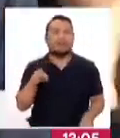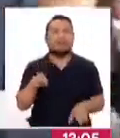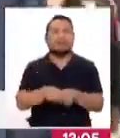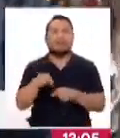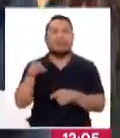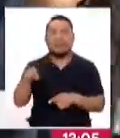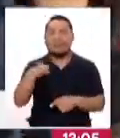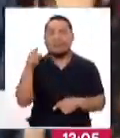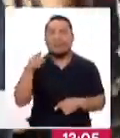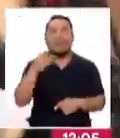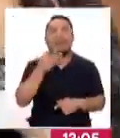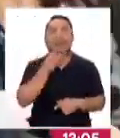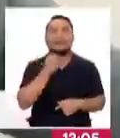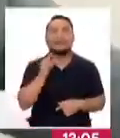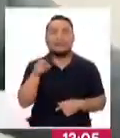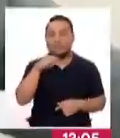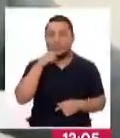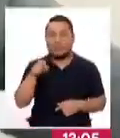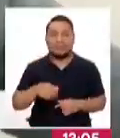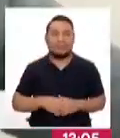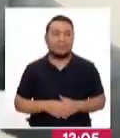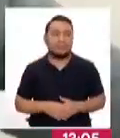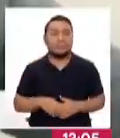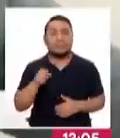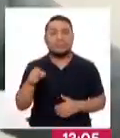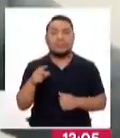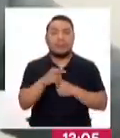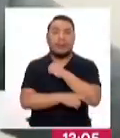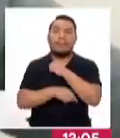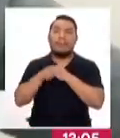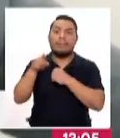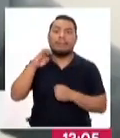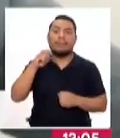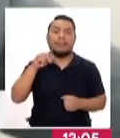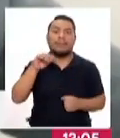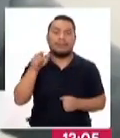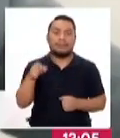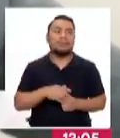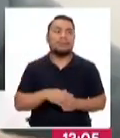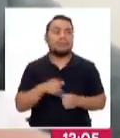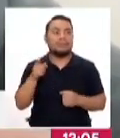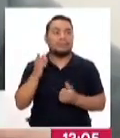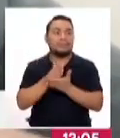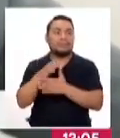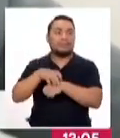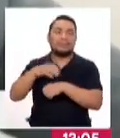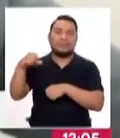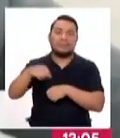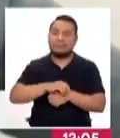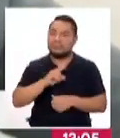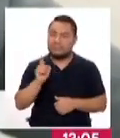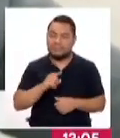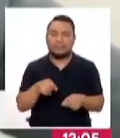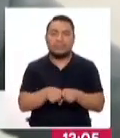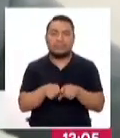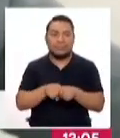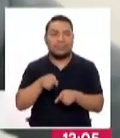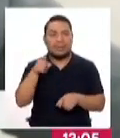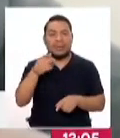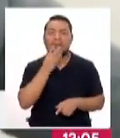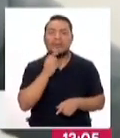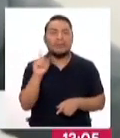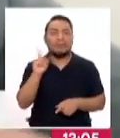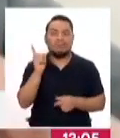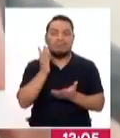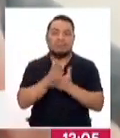belga e israelí Bélgica no extradita sus connacionales de la misma manera que lo hace el estado de Israel